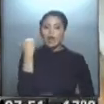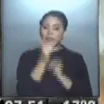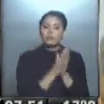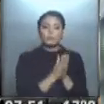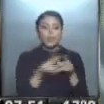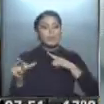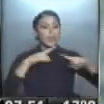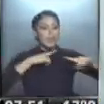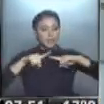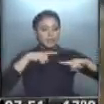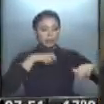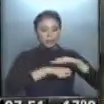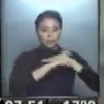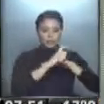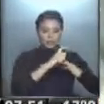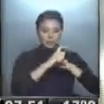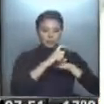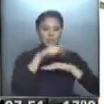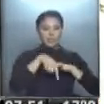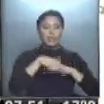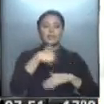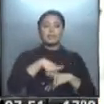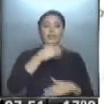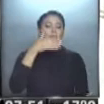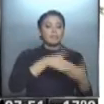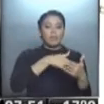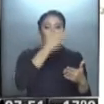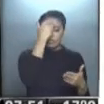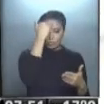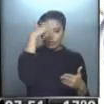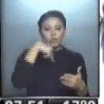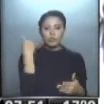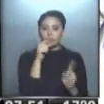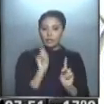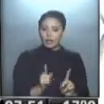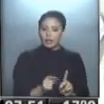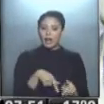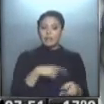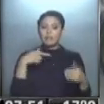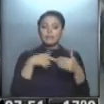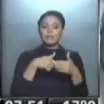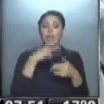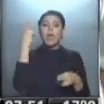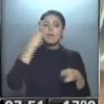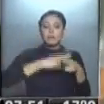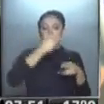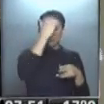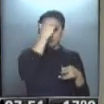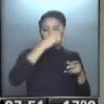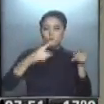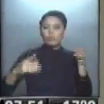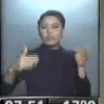con el delegado de la línea C, es la línea Constitución, la cabecera. Aquí estamos nosotros, la que une Plaza Constitución